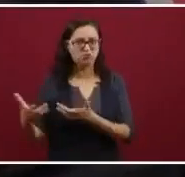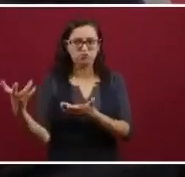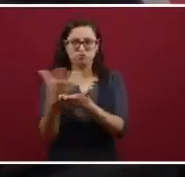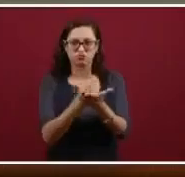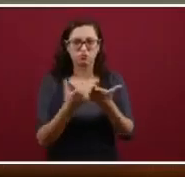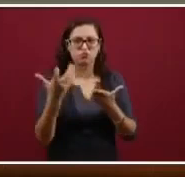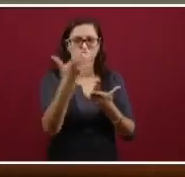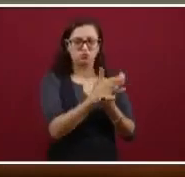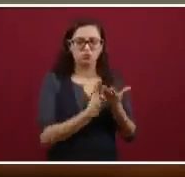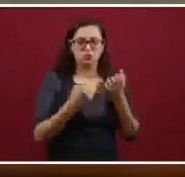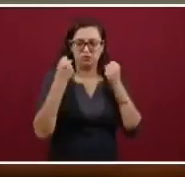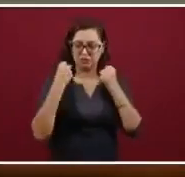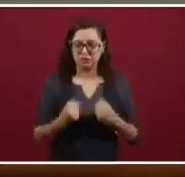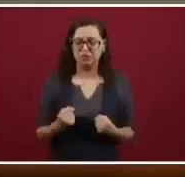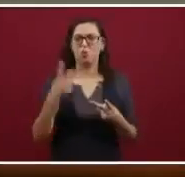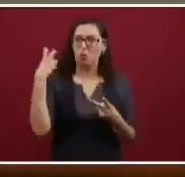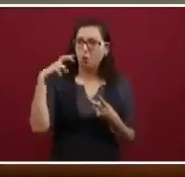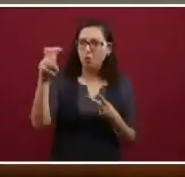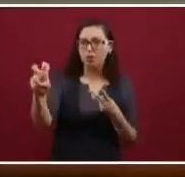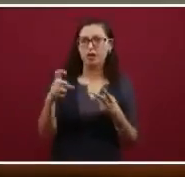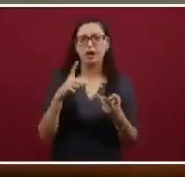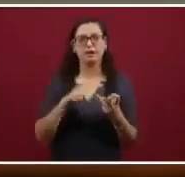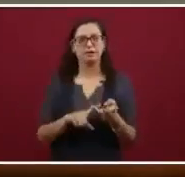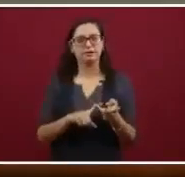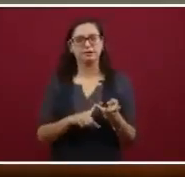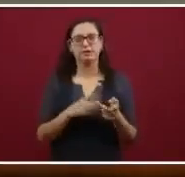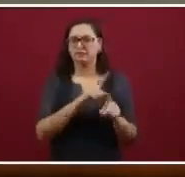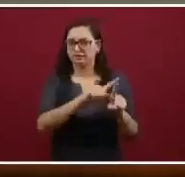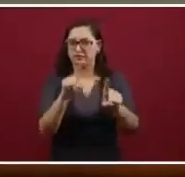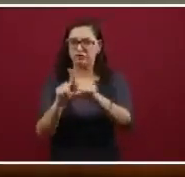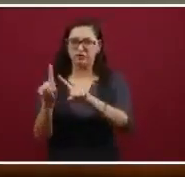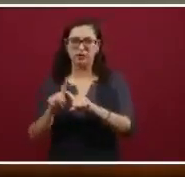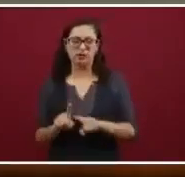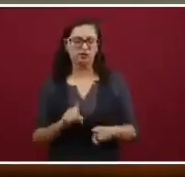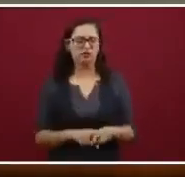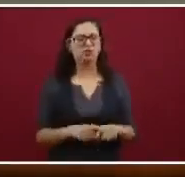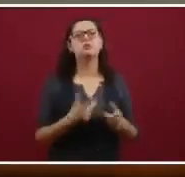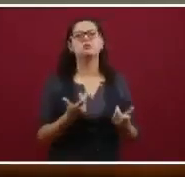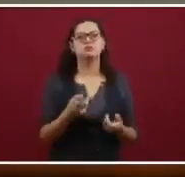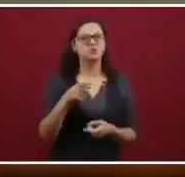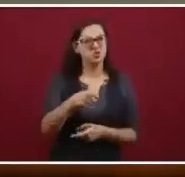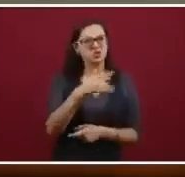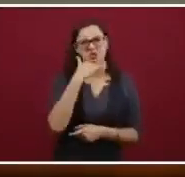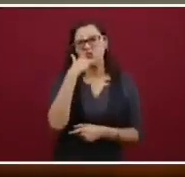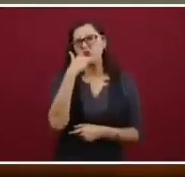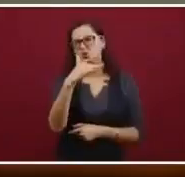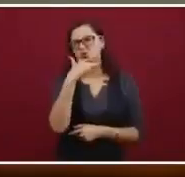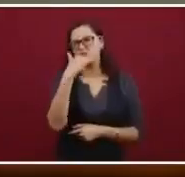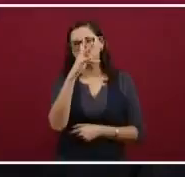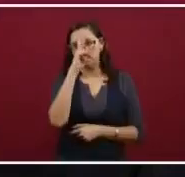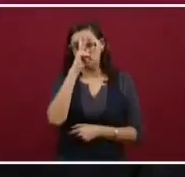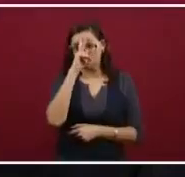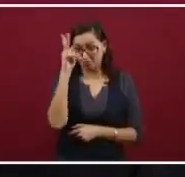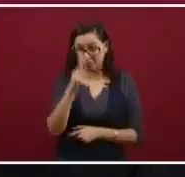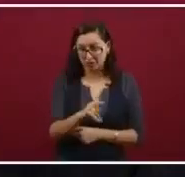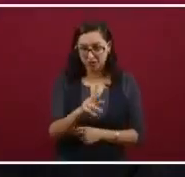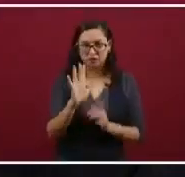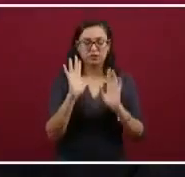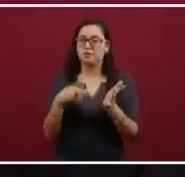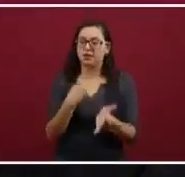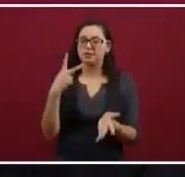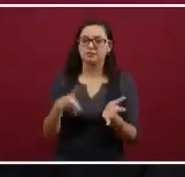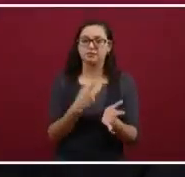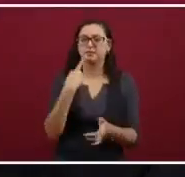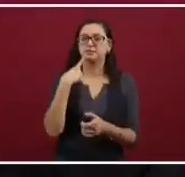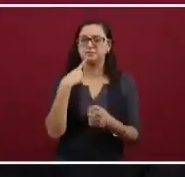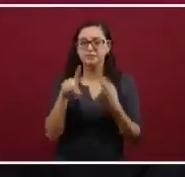de seguros, contratos de viajes. Lo que le hago, presidente, que haga un llamado a los empresarios de nuevo, a pesar que lo hemos denunciado en la